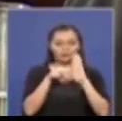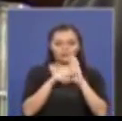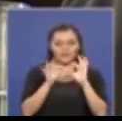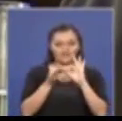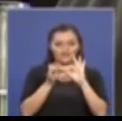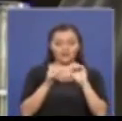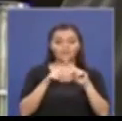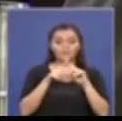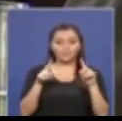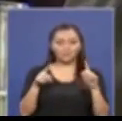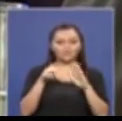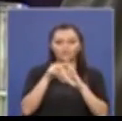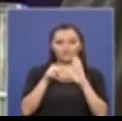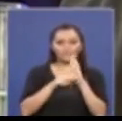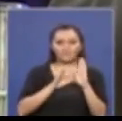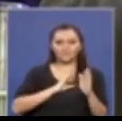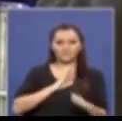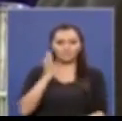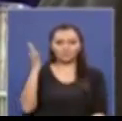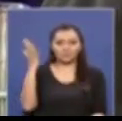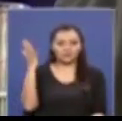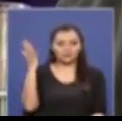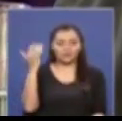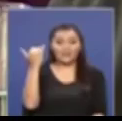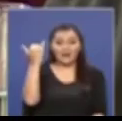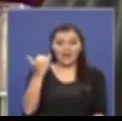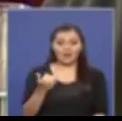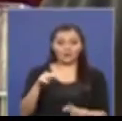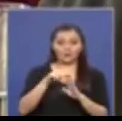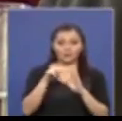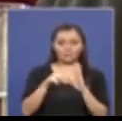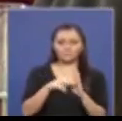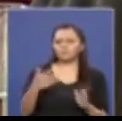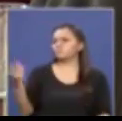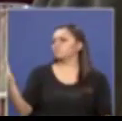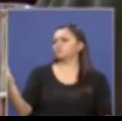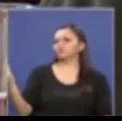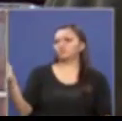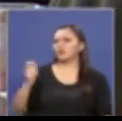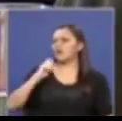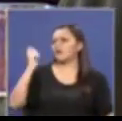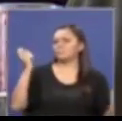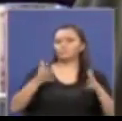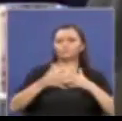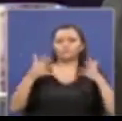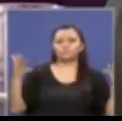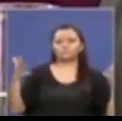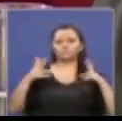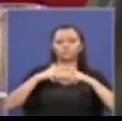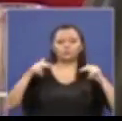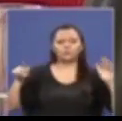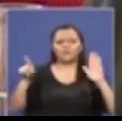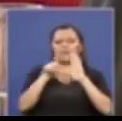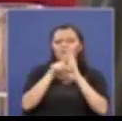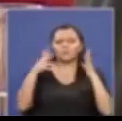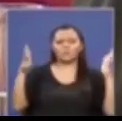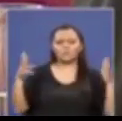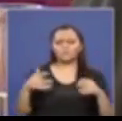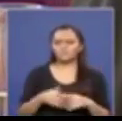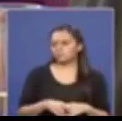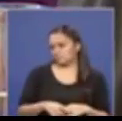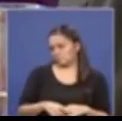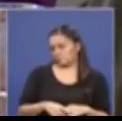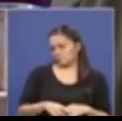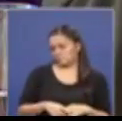Ecuador prácticamente no tenía normas técnicas. Ahora que sí tenemos, hay demasiados cambios, inestabilidad normativa. ¿Cómo quieren que